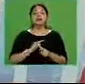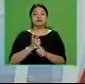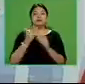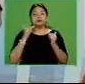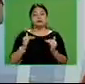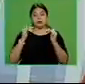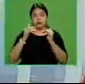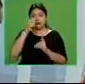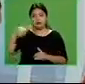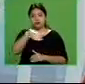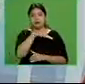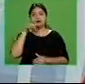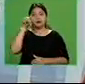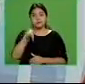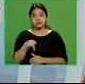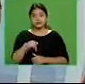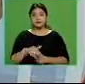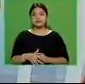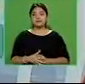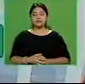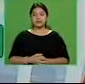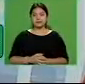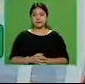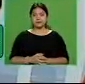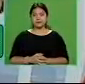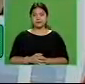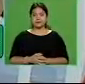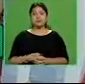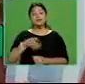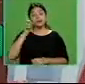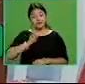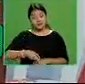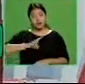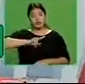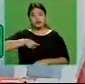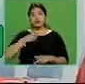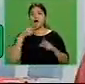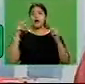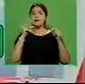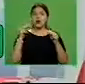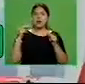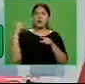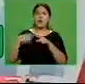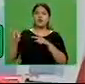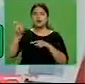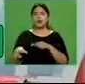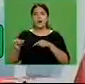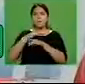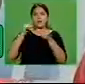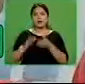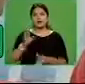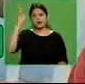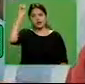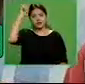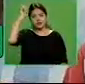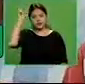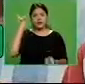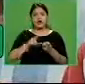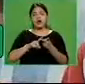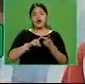del pueblo de Puerto Ayacucho. También hemos estado hablando con Nicia, con el general